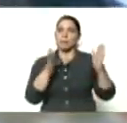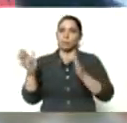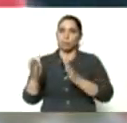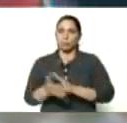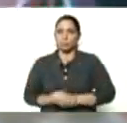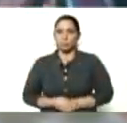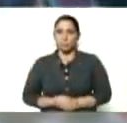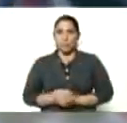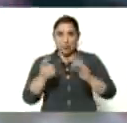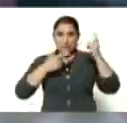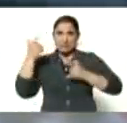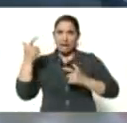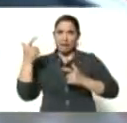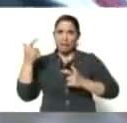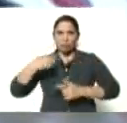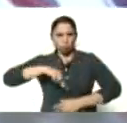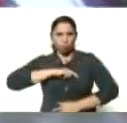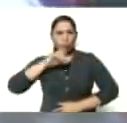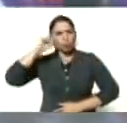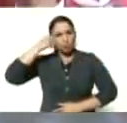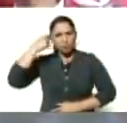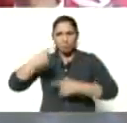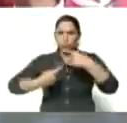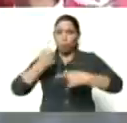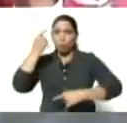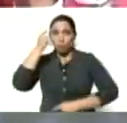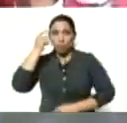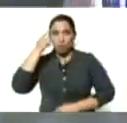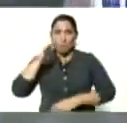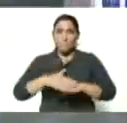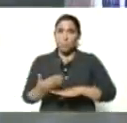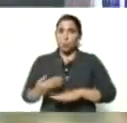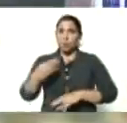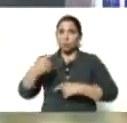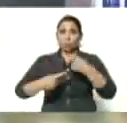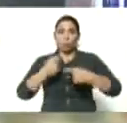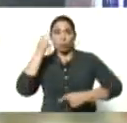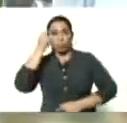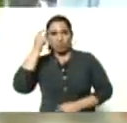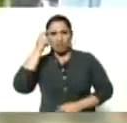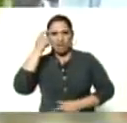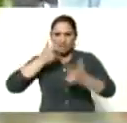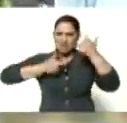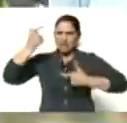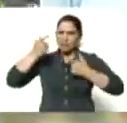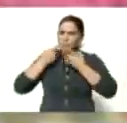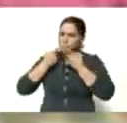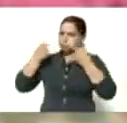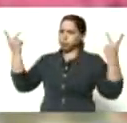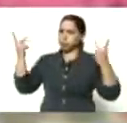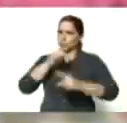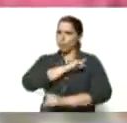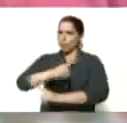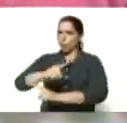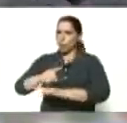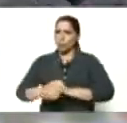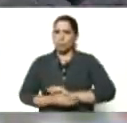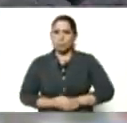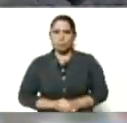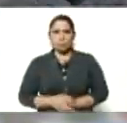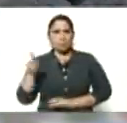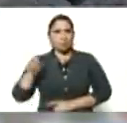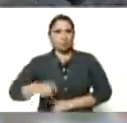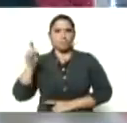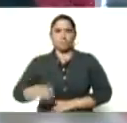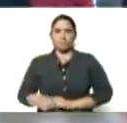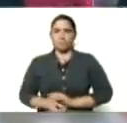a Chávez lo recordamos todos los días, porque todos los días Chávez es una referencia obligada, necesaria,